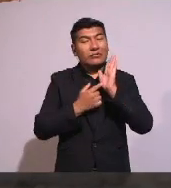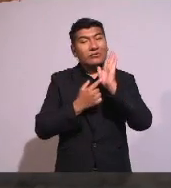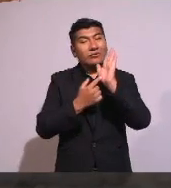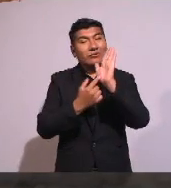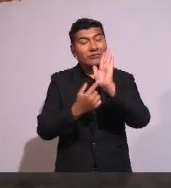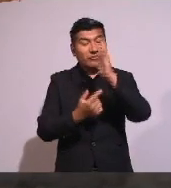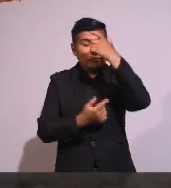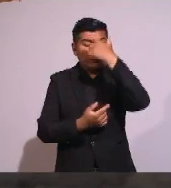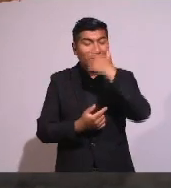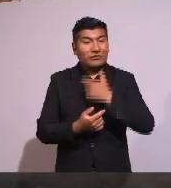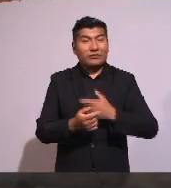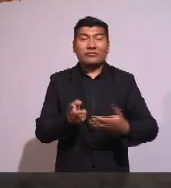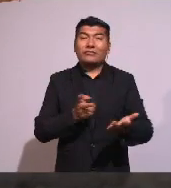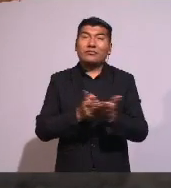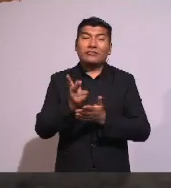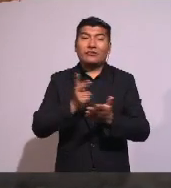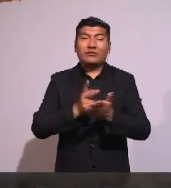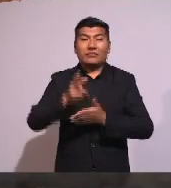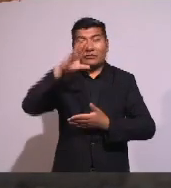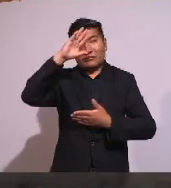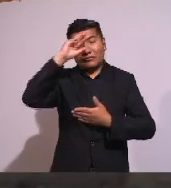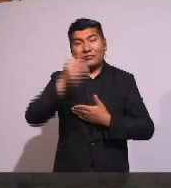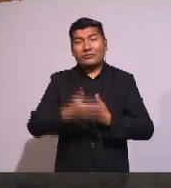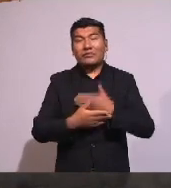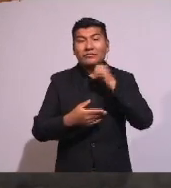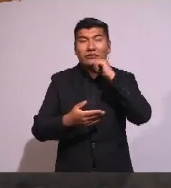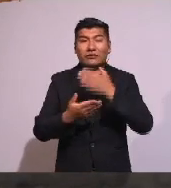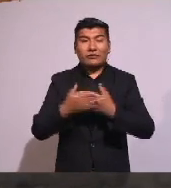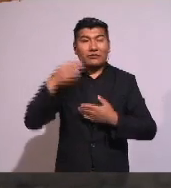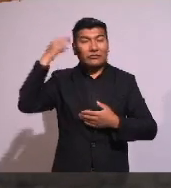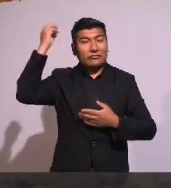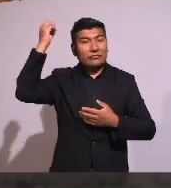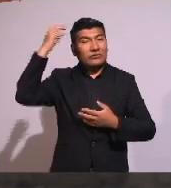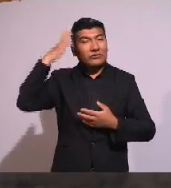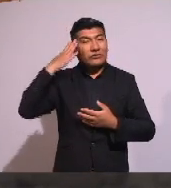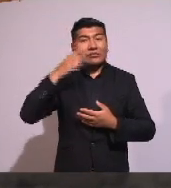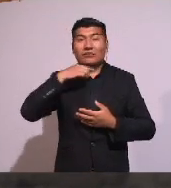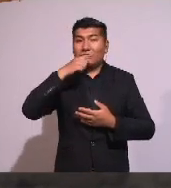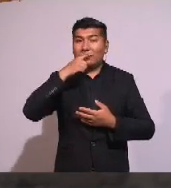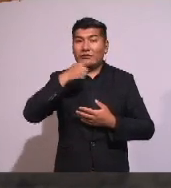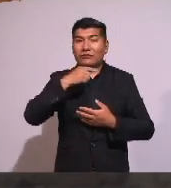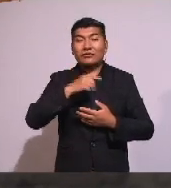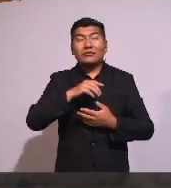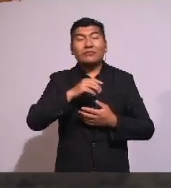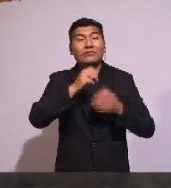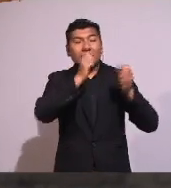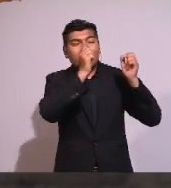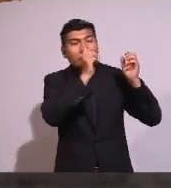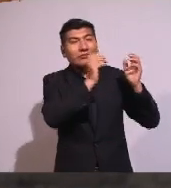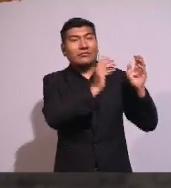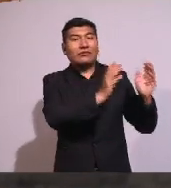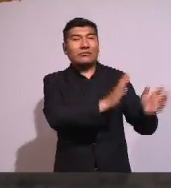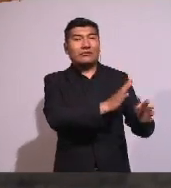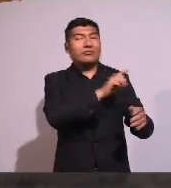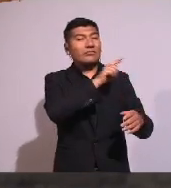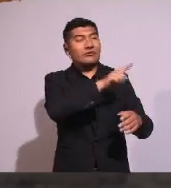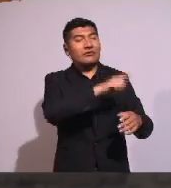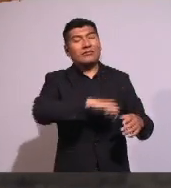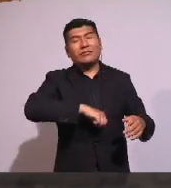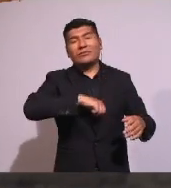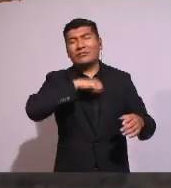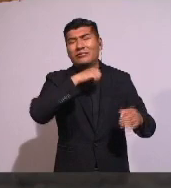mostrándonos así como verdaderos hijos de la luz. Nos dice: deja de ser arrogante,